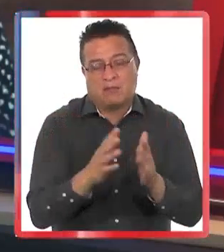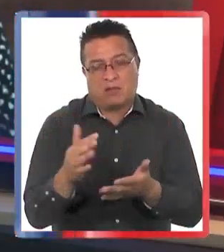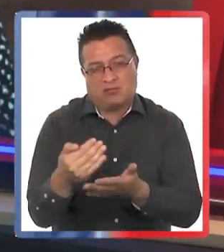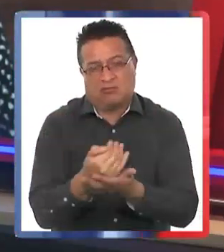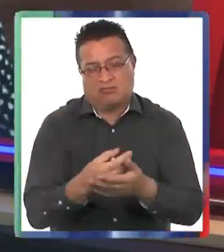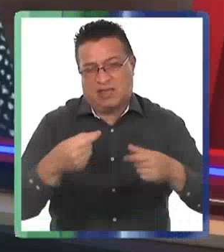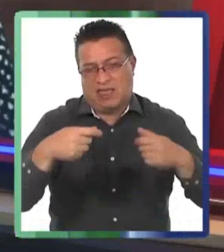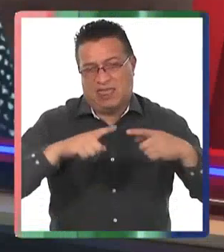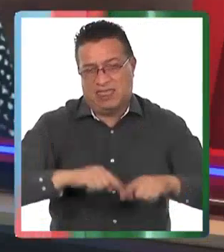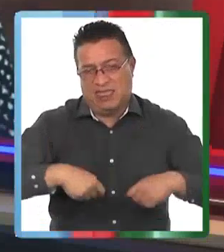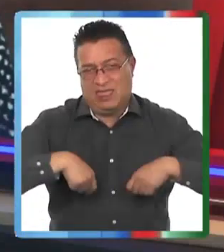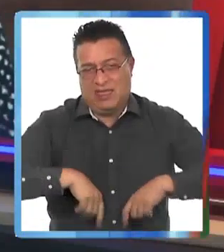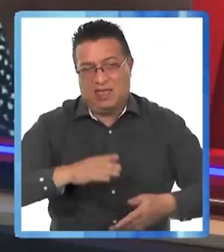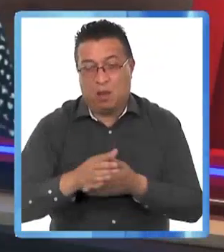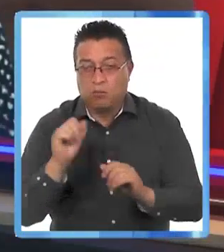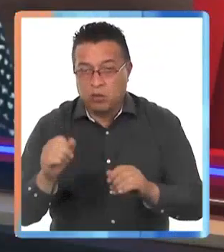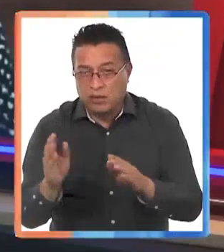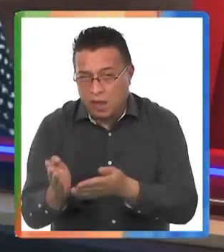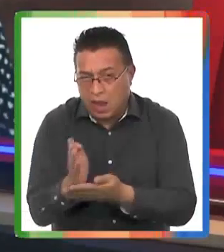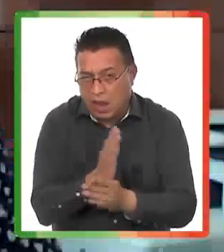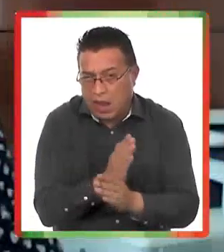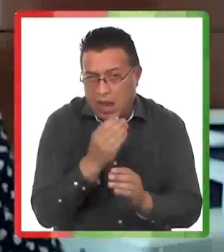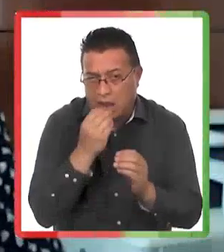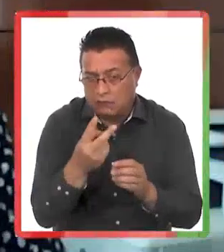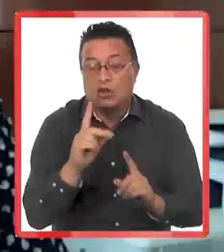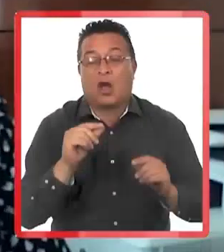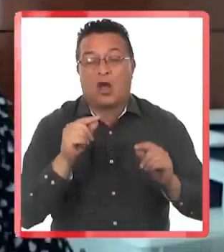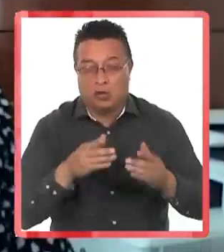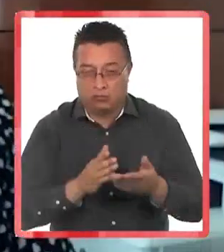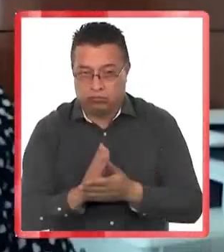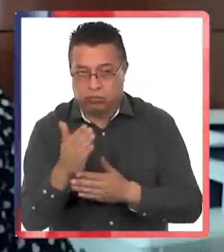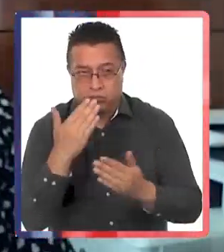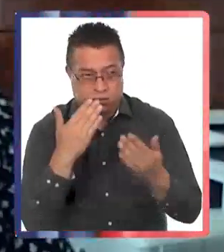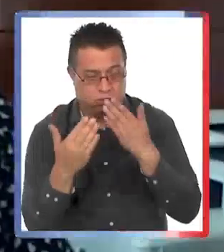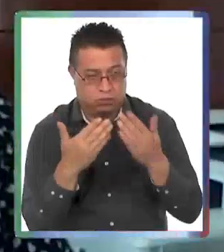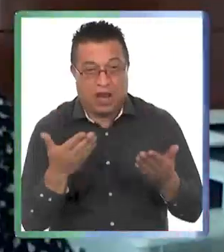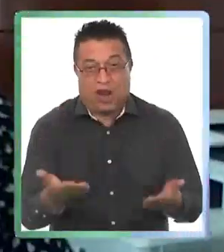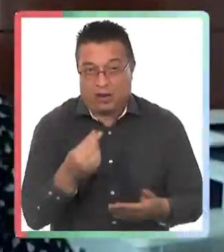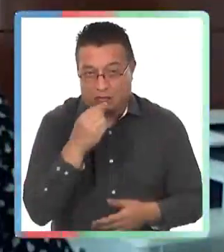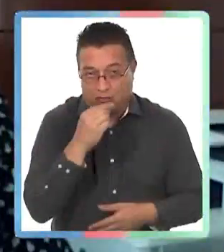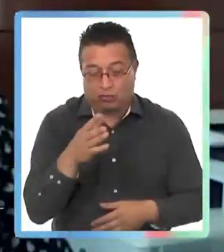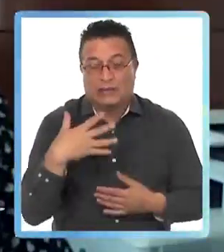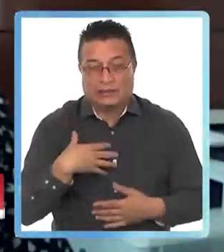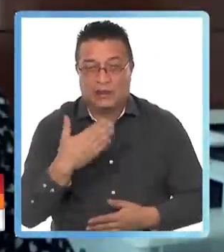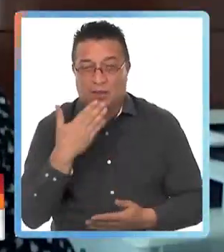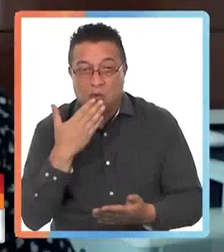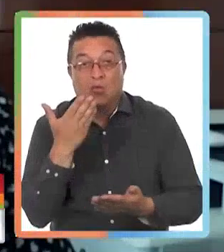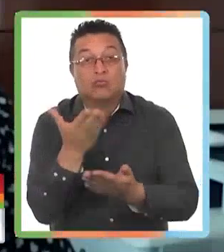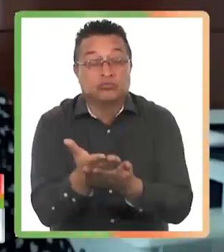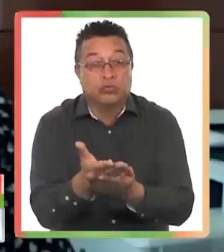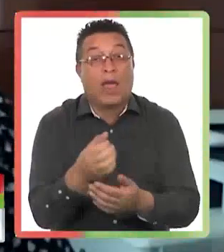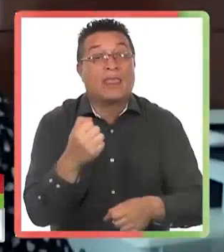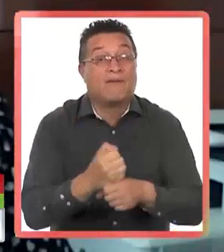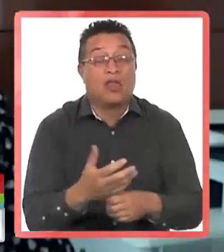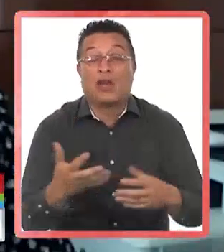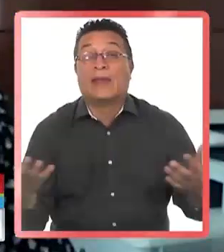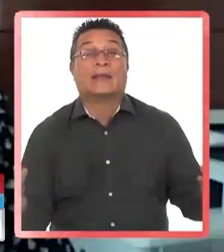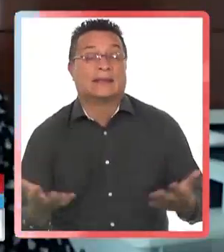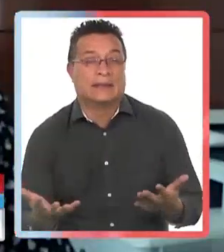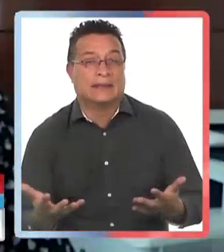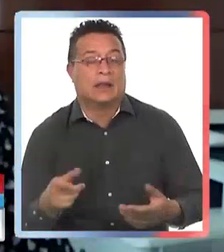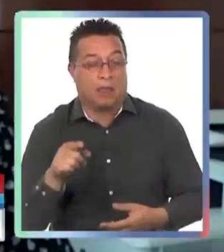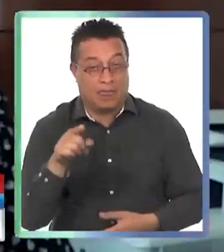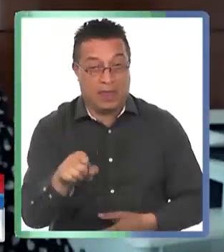como ingreso. ¿Podrían adelantar los planes? Bueno, estamos recién iniciando esa negociación y lo que le hemos planteado a los trabajadores